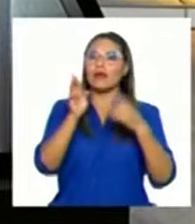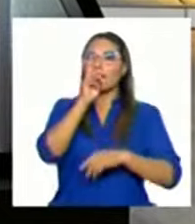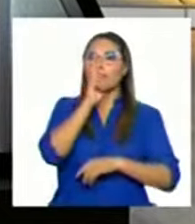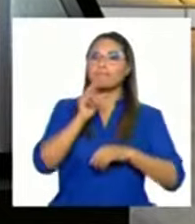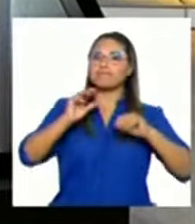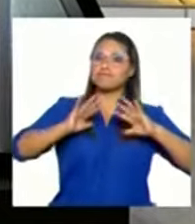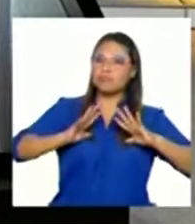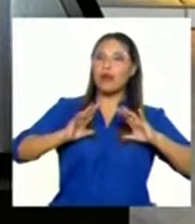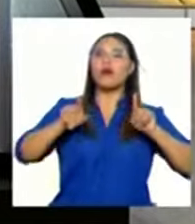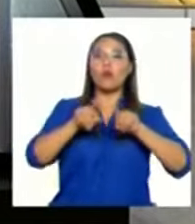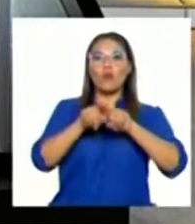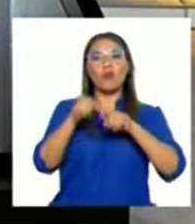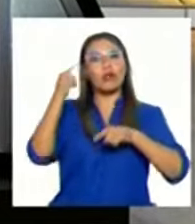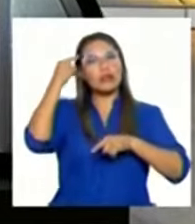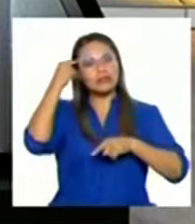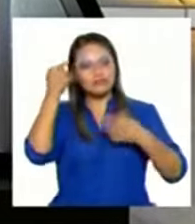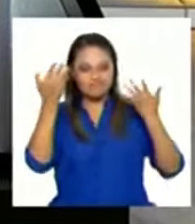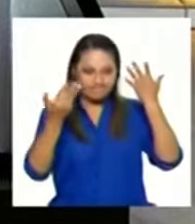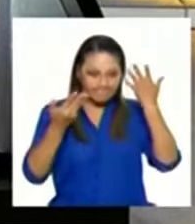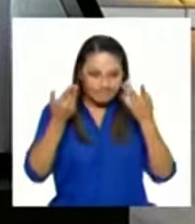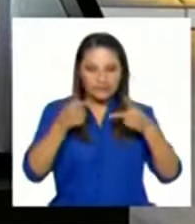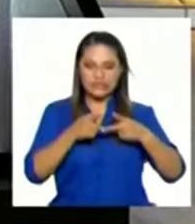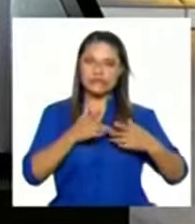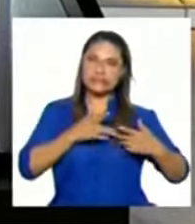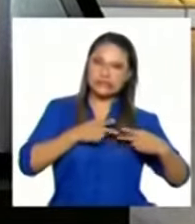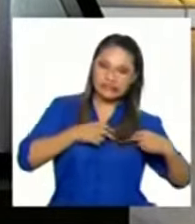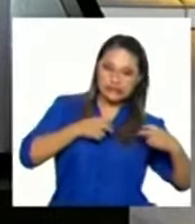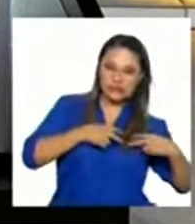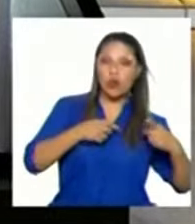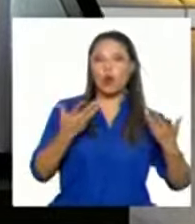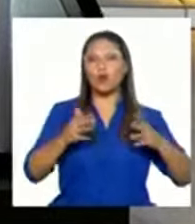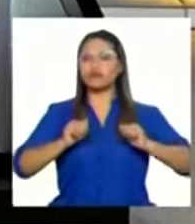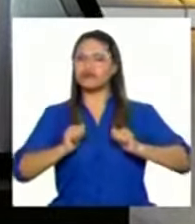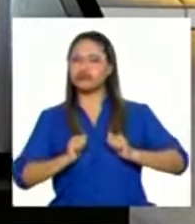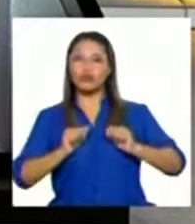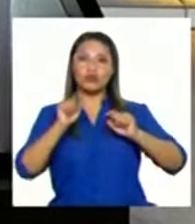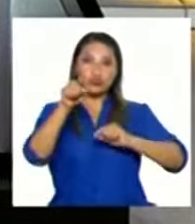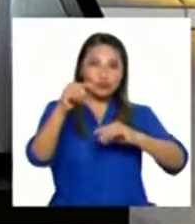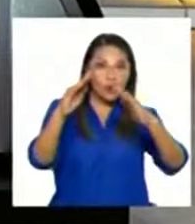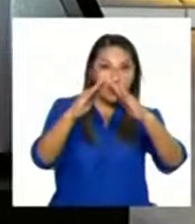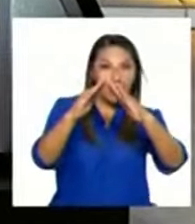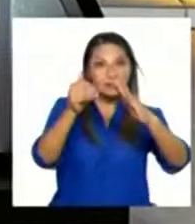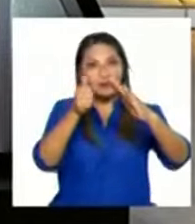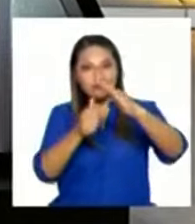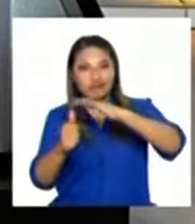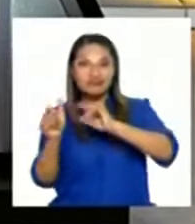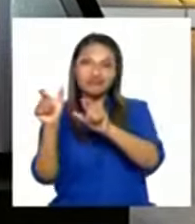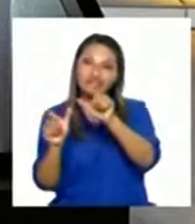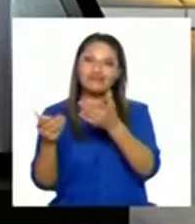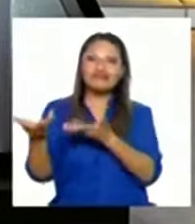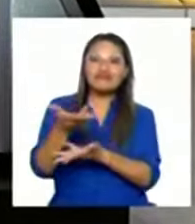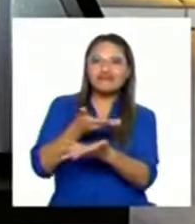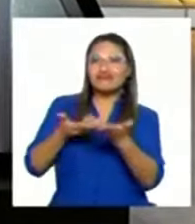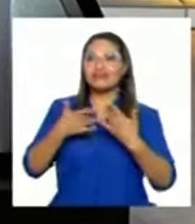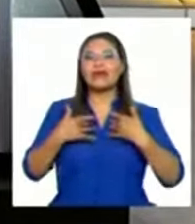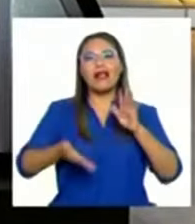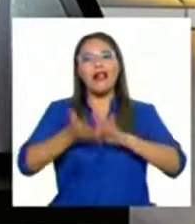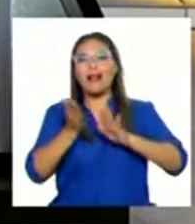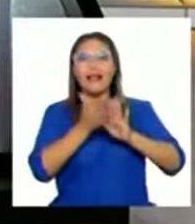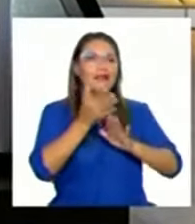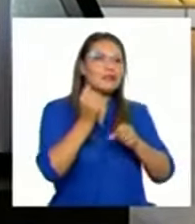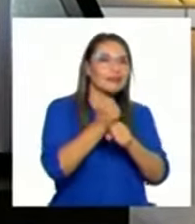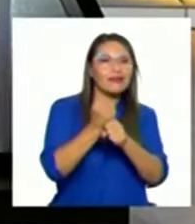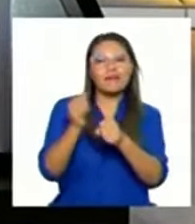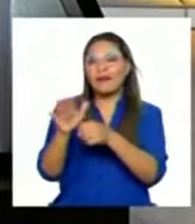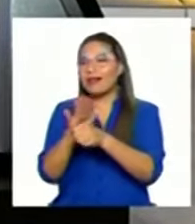para tener, pues, días de reflexión, de relax, así que seguramente usted está en casa también, ¿no?, despejándose de esos días de corre-corre, ¿no?,